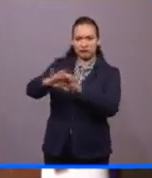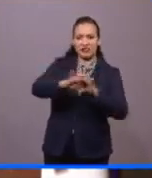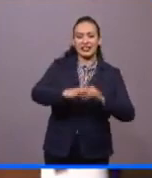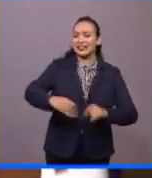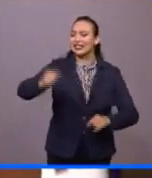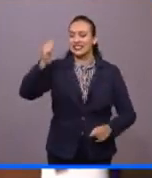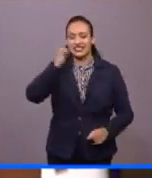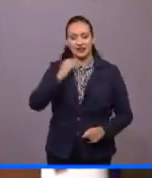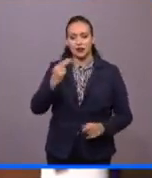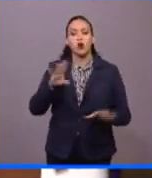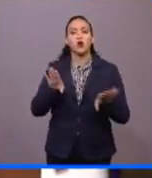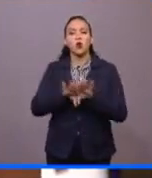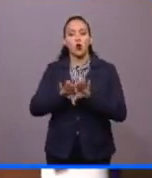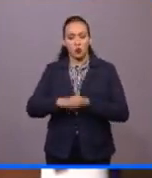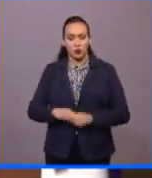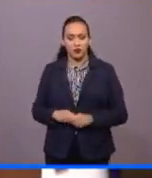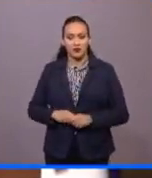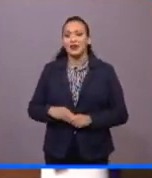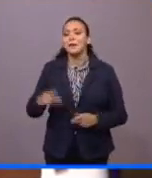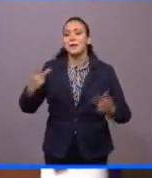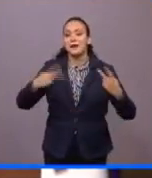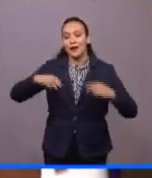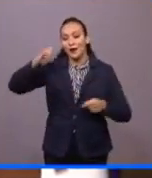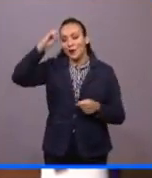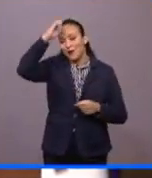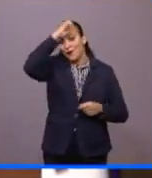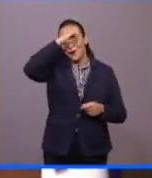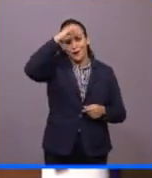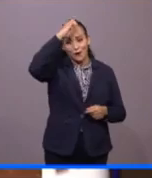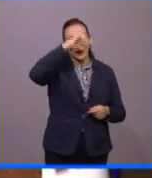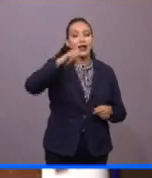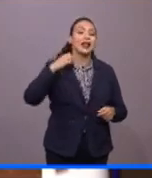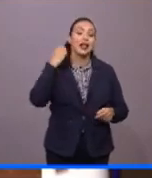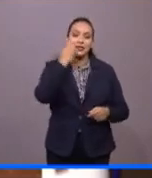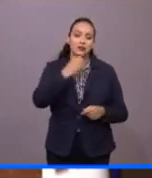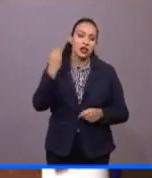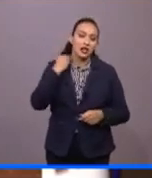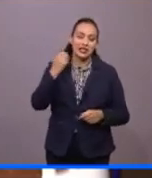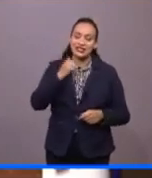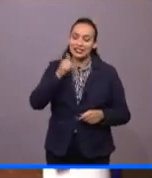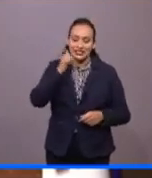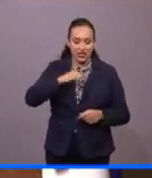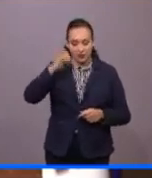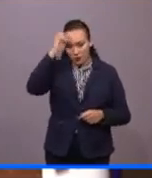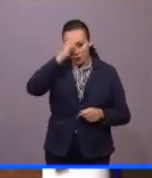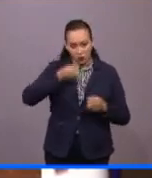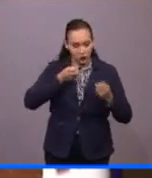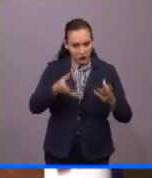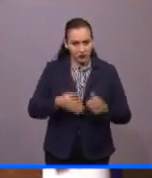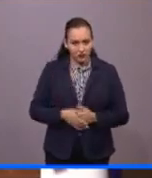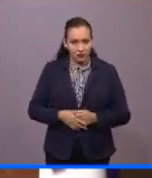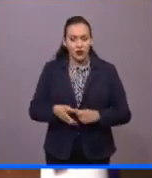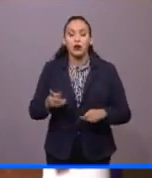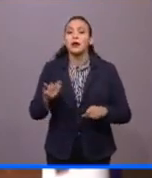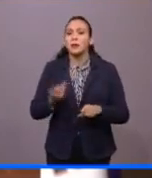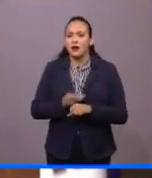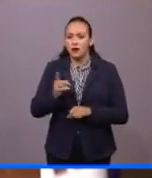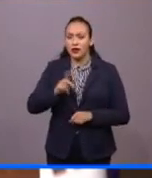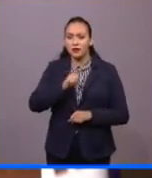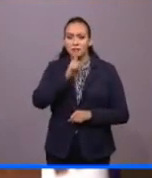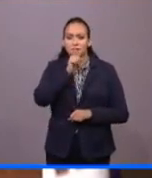contar siempre con la opinión fundada de los colegios de abogados. El silencio de la